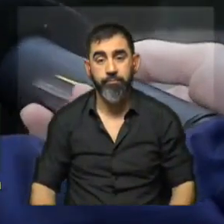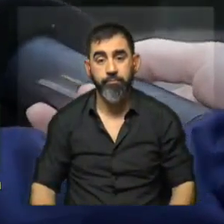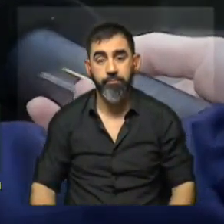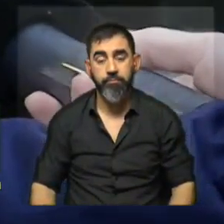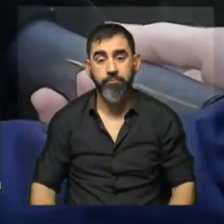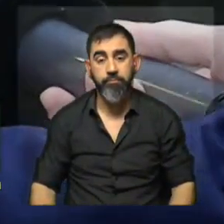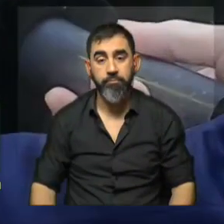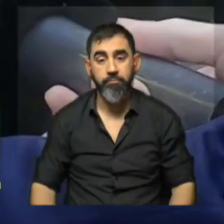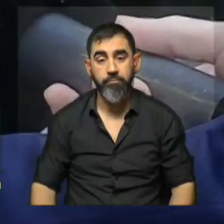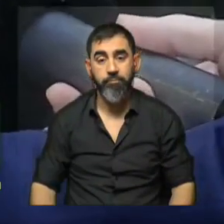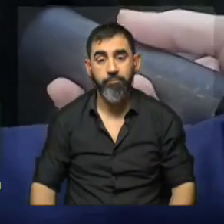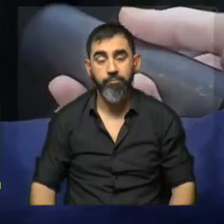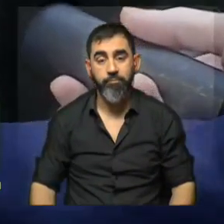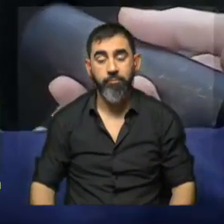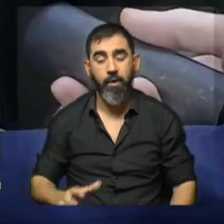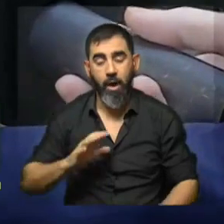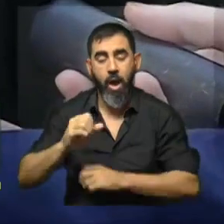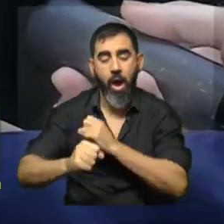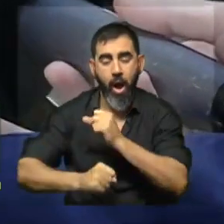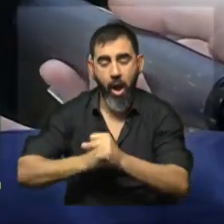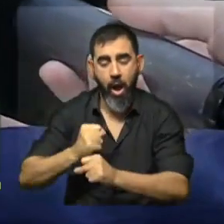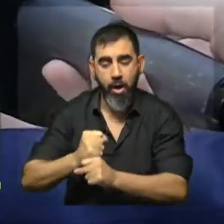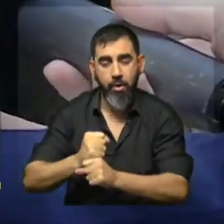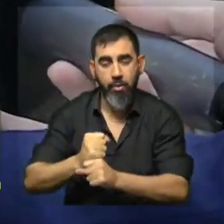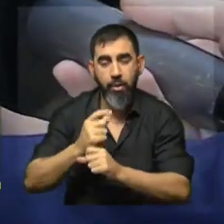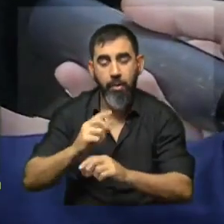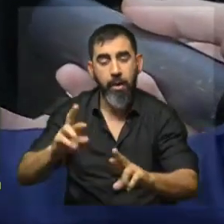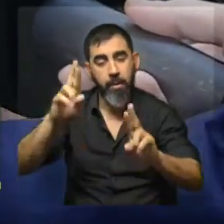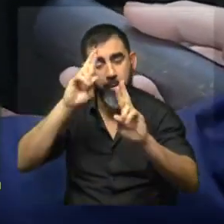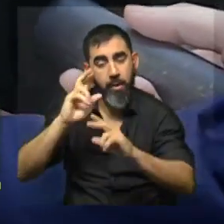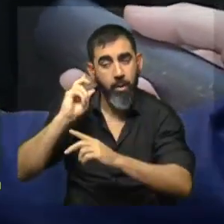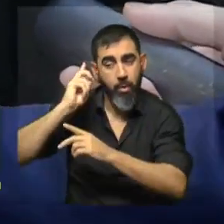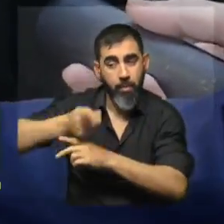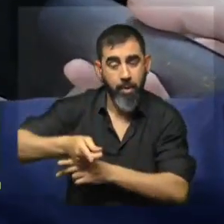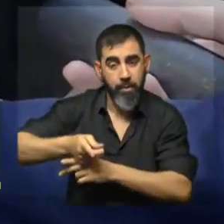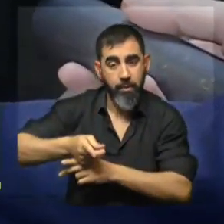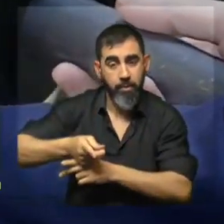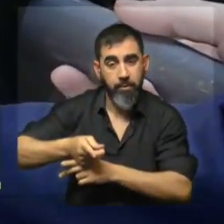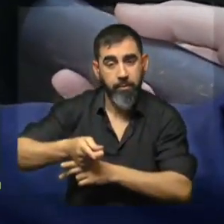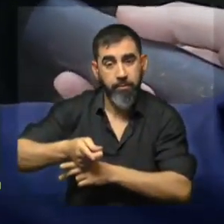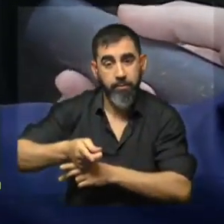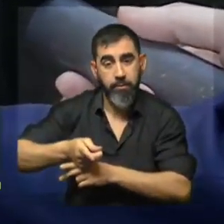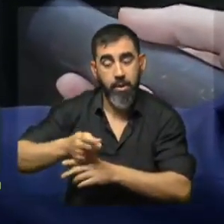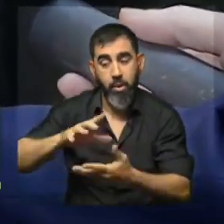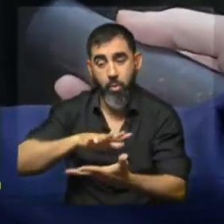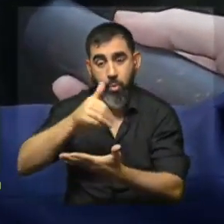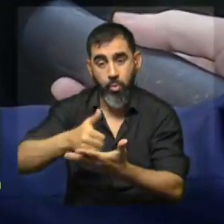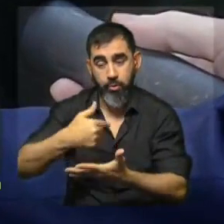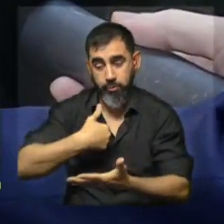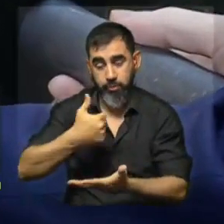hay alguien que hace muchos años debe cumplir con los mandatos, mucho más estando en el lugar en que estoy, soy